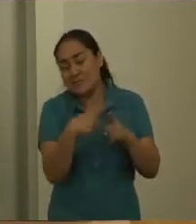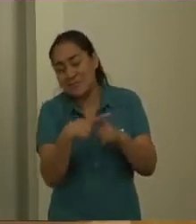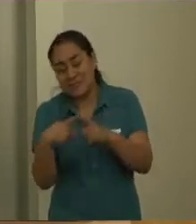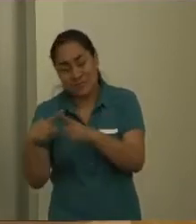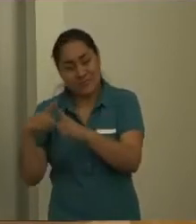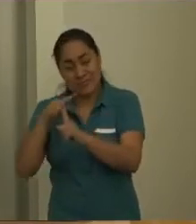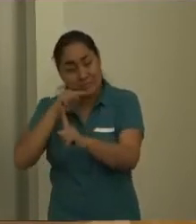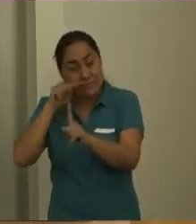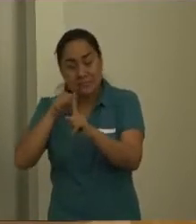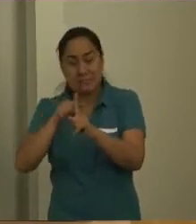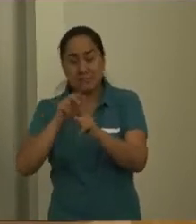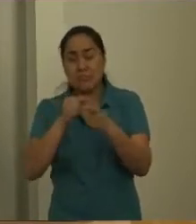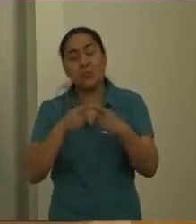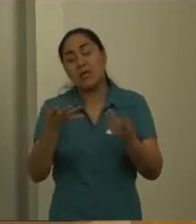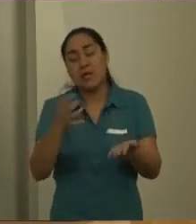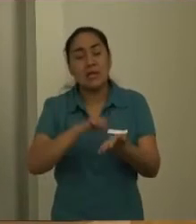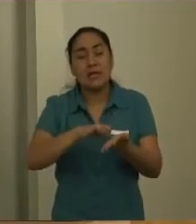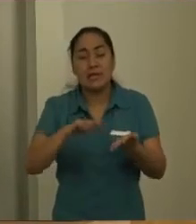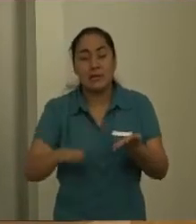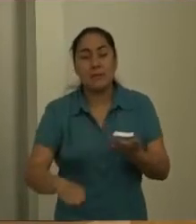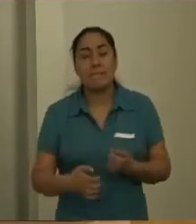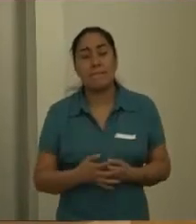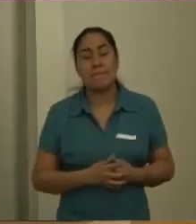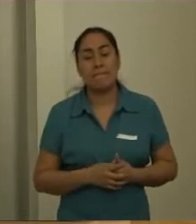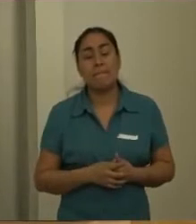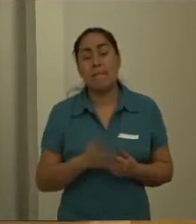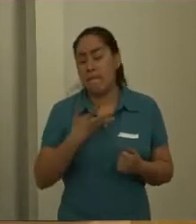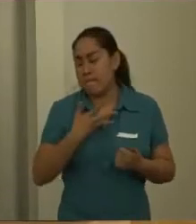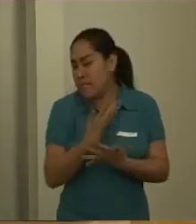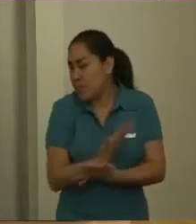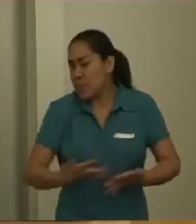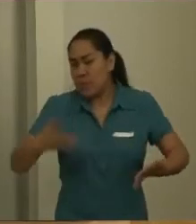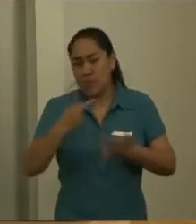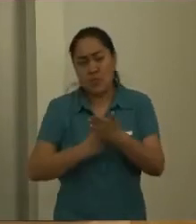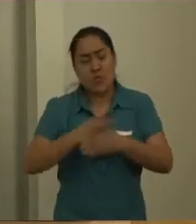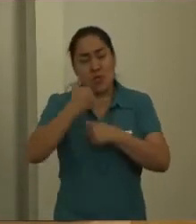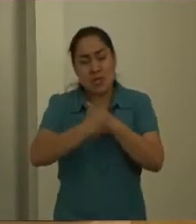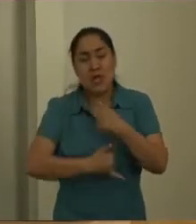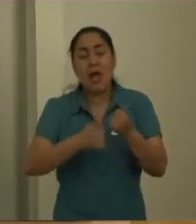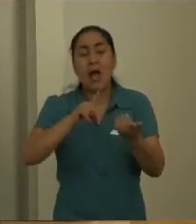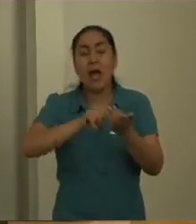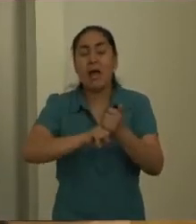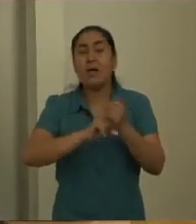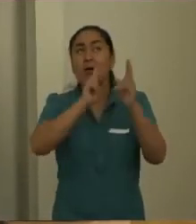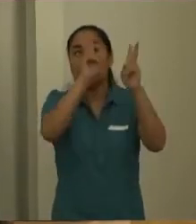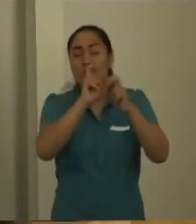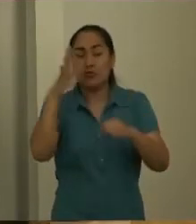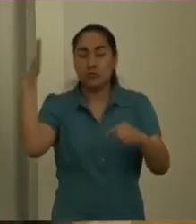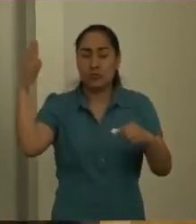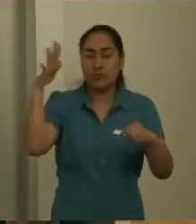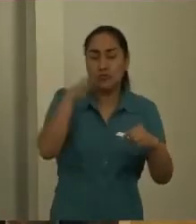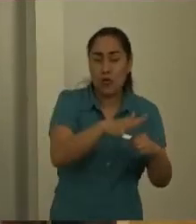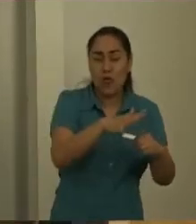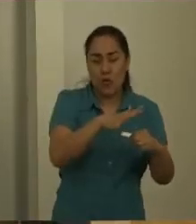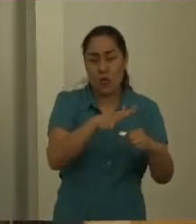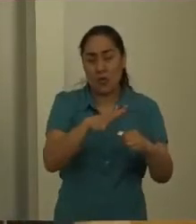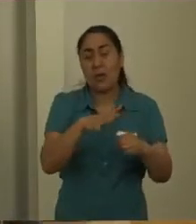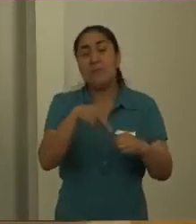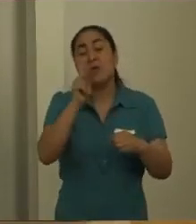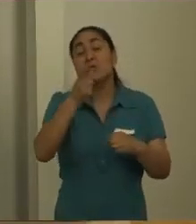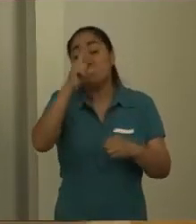redes sociales por ejemplo mega proyectos de energía solar que causan la deforestación